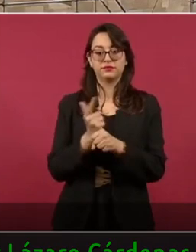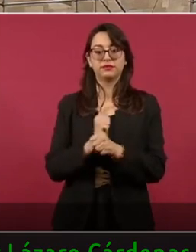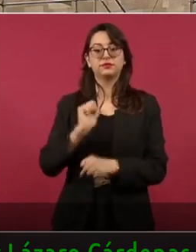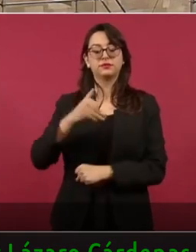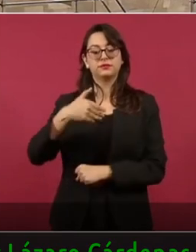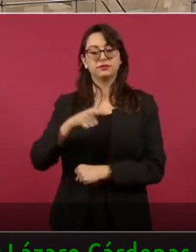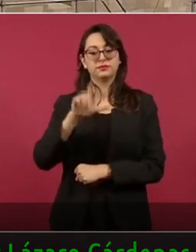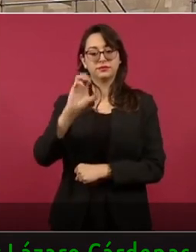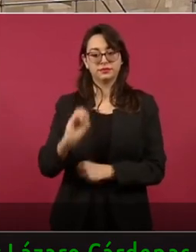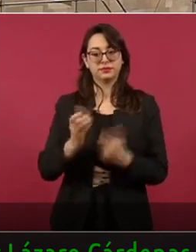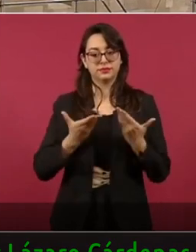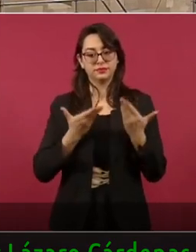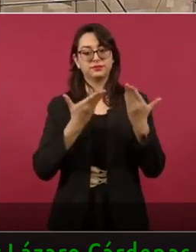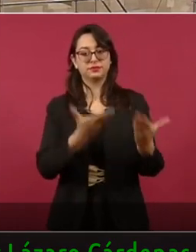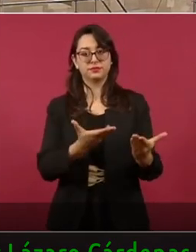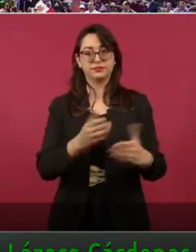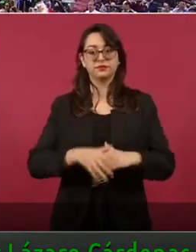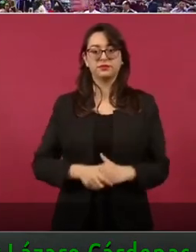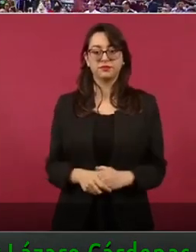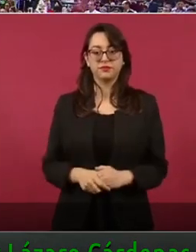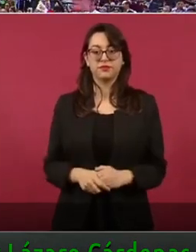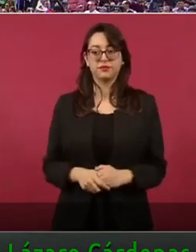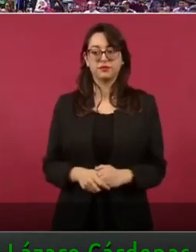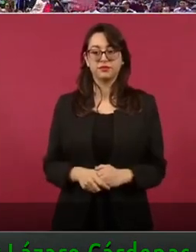Andrés Manuel López Obrador